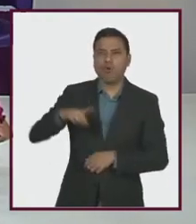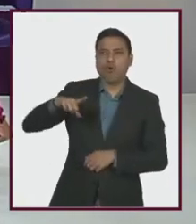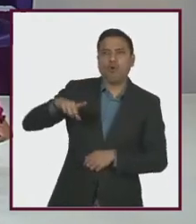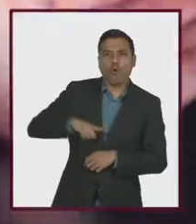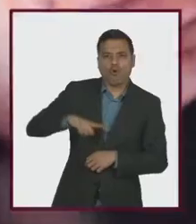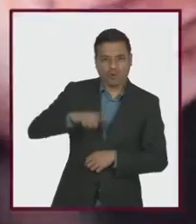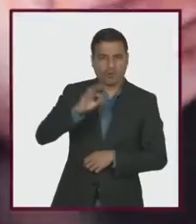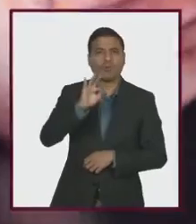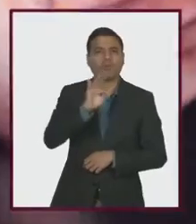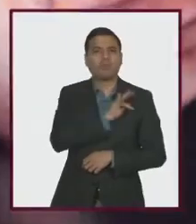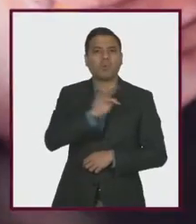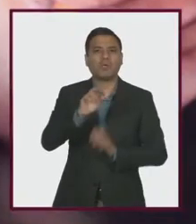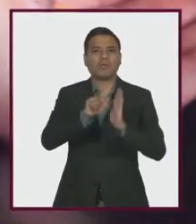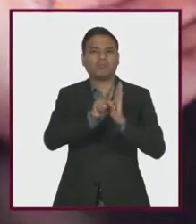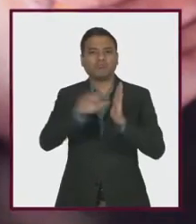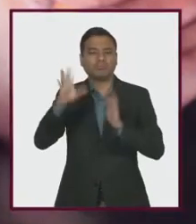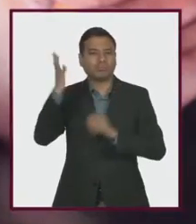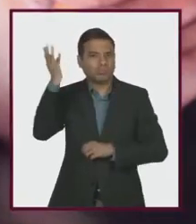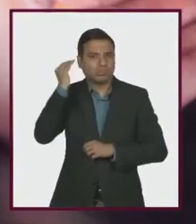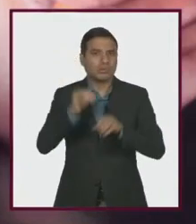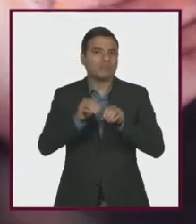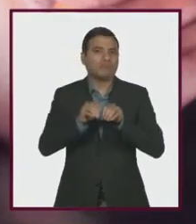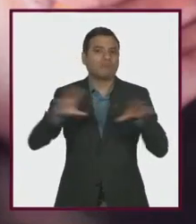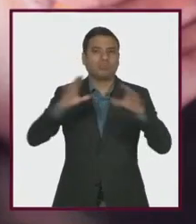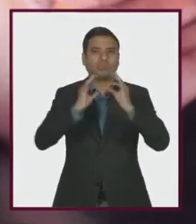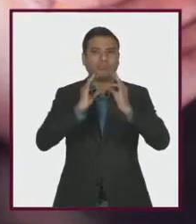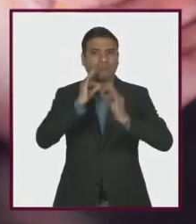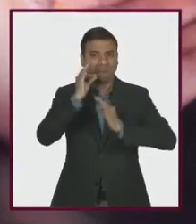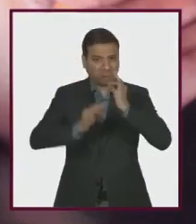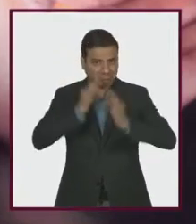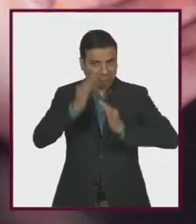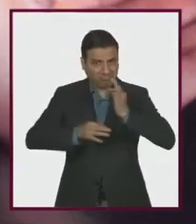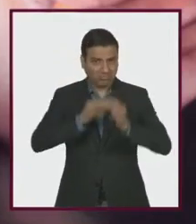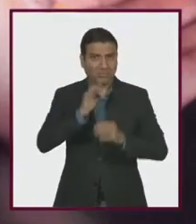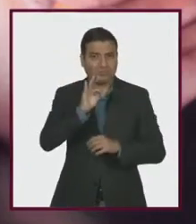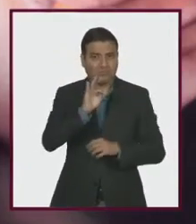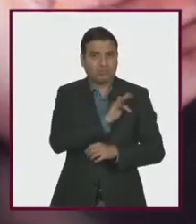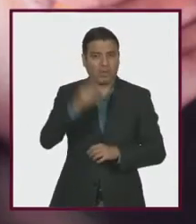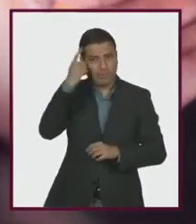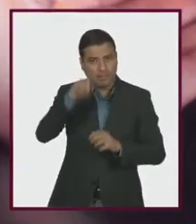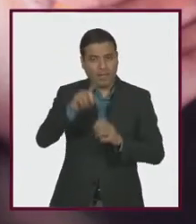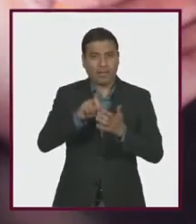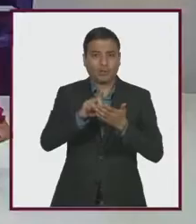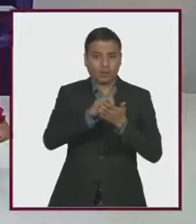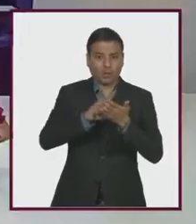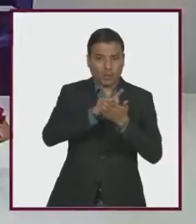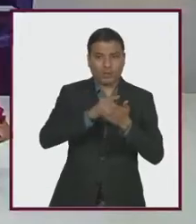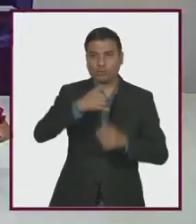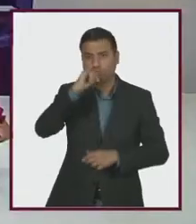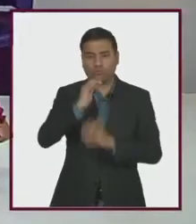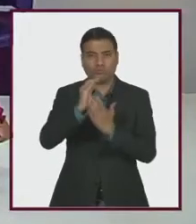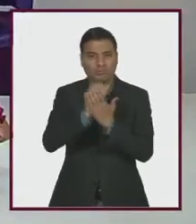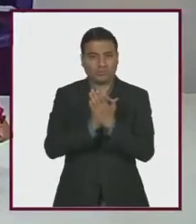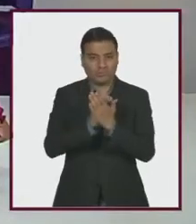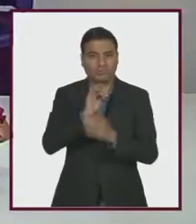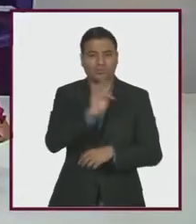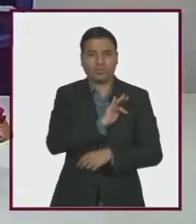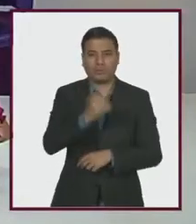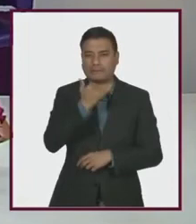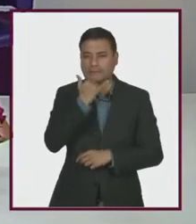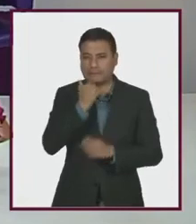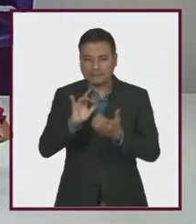ser una opción? ¿Podría ser una opción para reducir, aquí, perdón que se me movió un